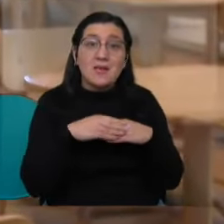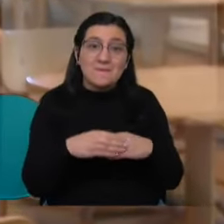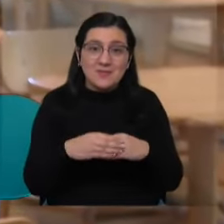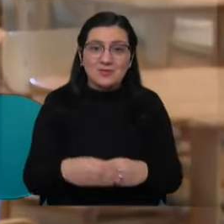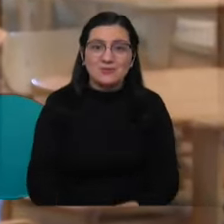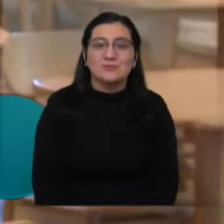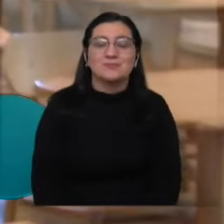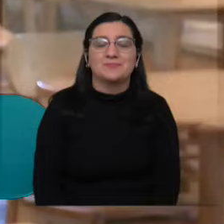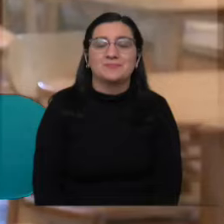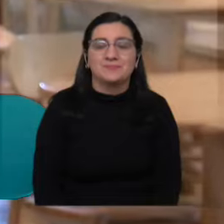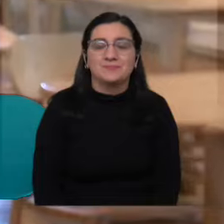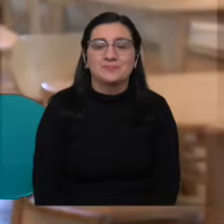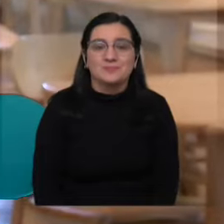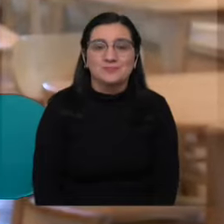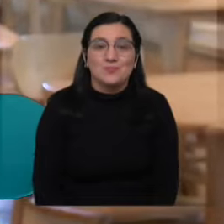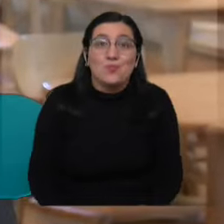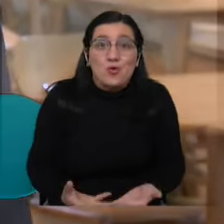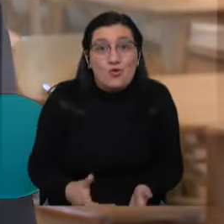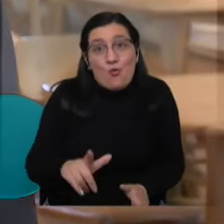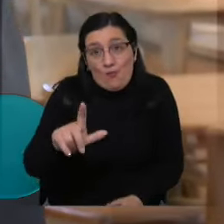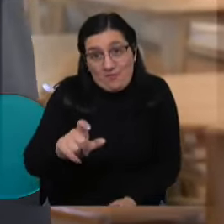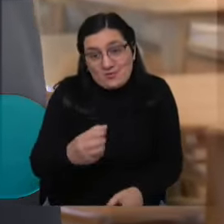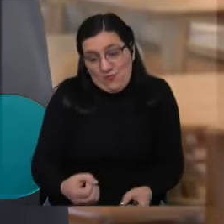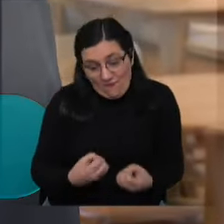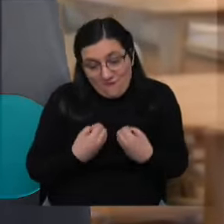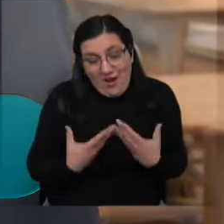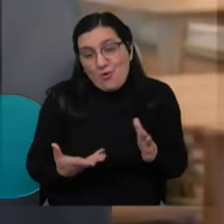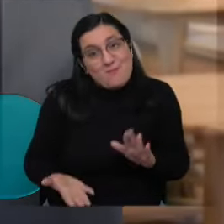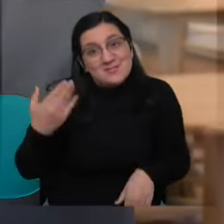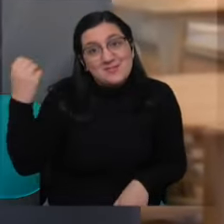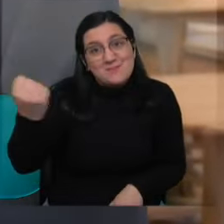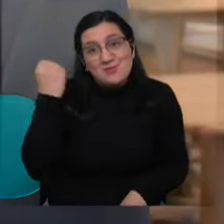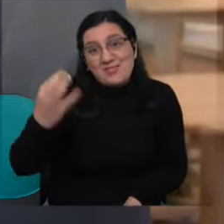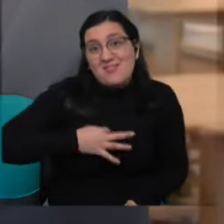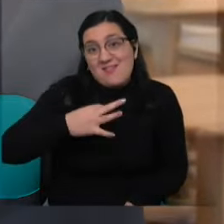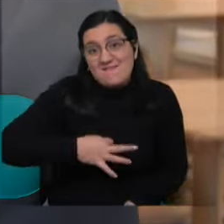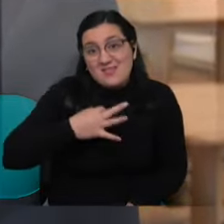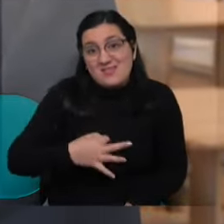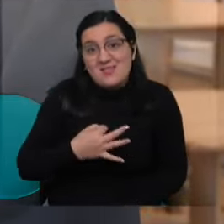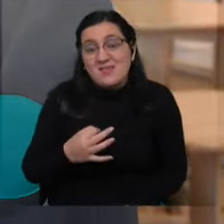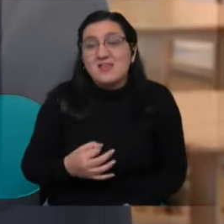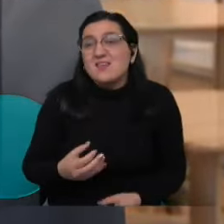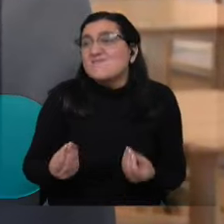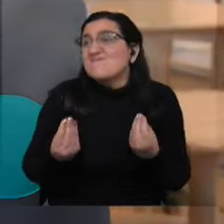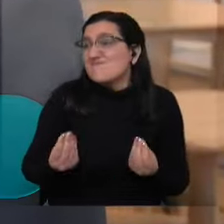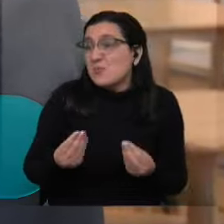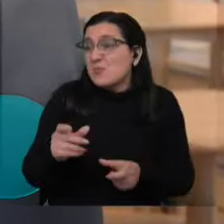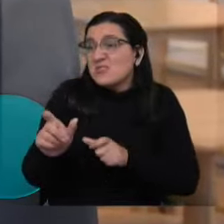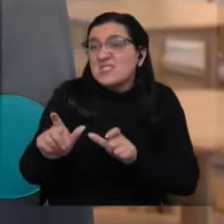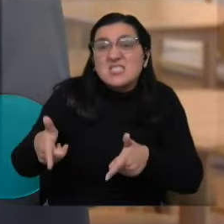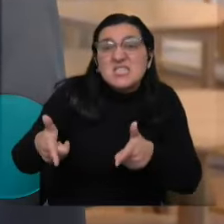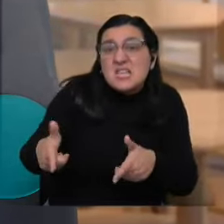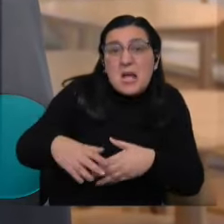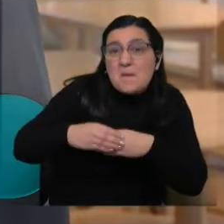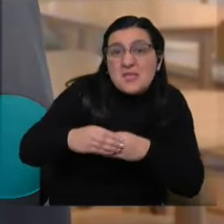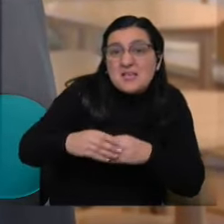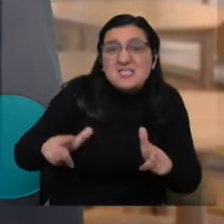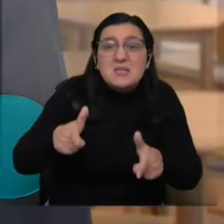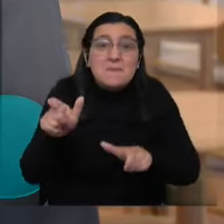brindará esta hermosa Gala y bueno y sin duda uno de los valores más grandes que uno puede tener en la vida o sea que somos sin amigos sin gente que nos quiera sin gente que nos esté